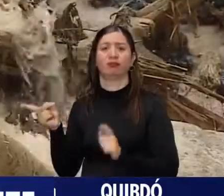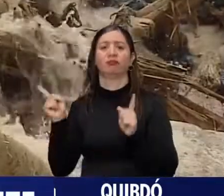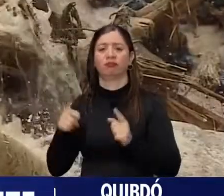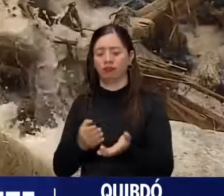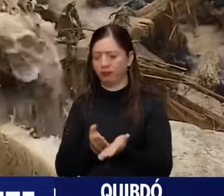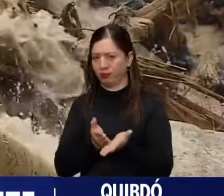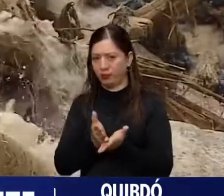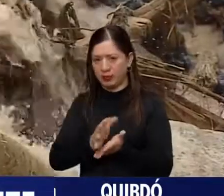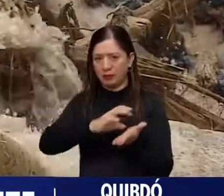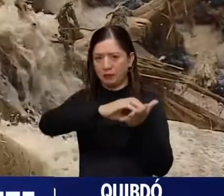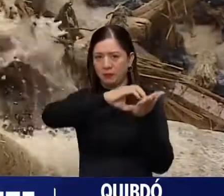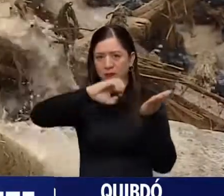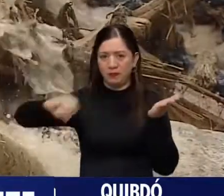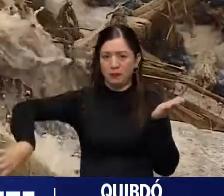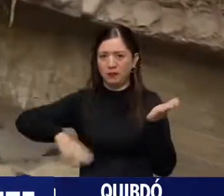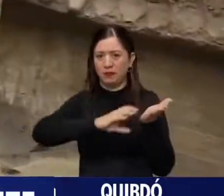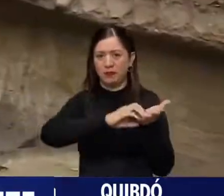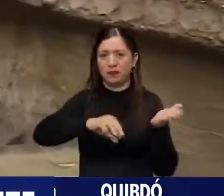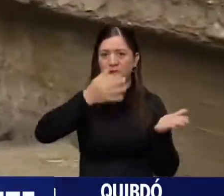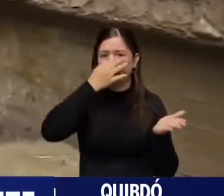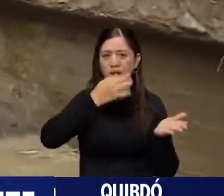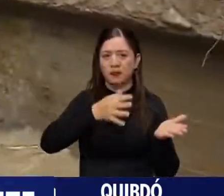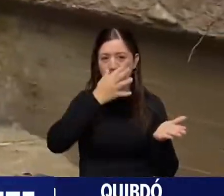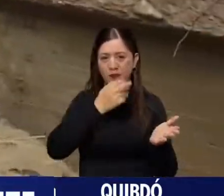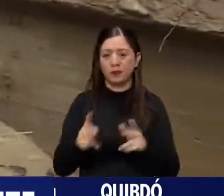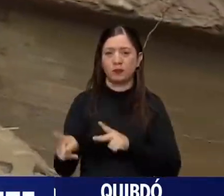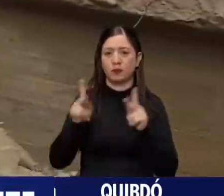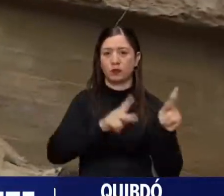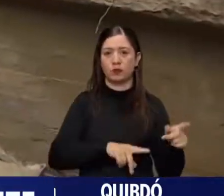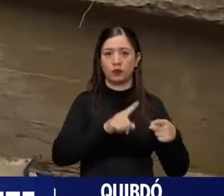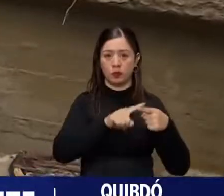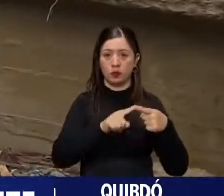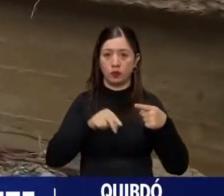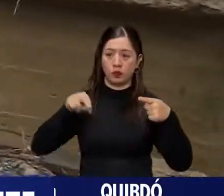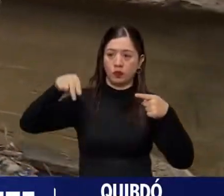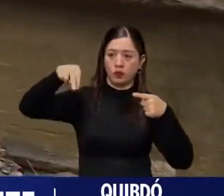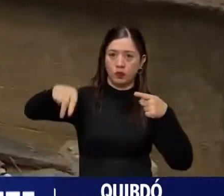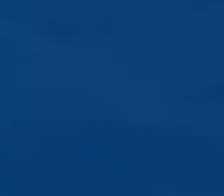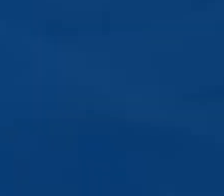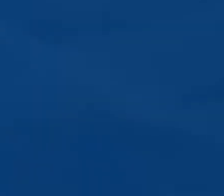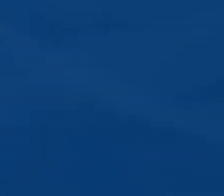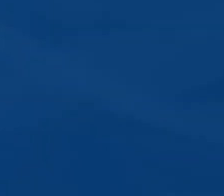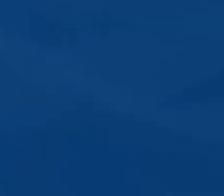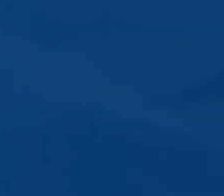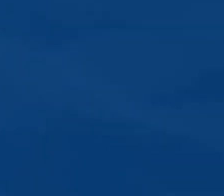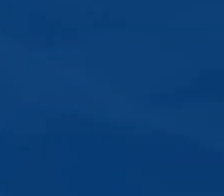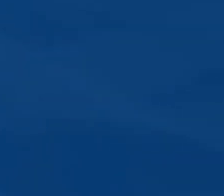siguen removiendo escombros y los daños en dos puentes, uno peatonal y el otro vehicular.